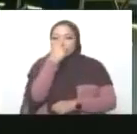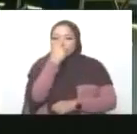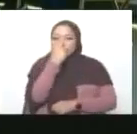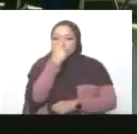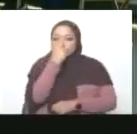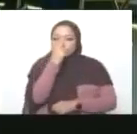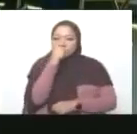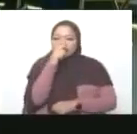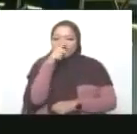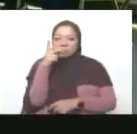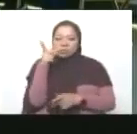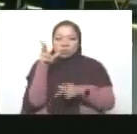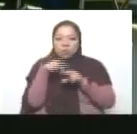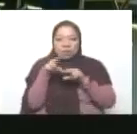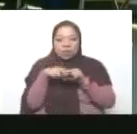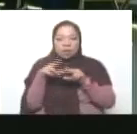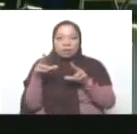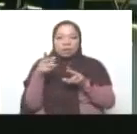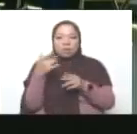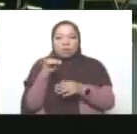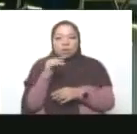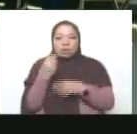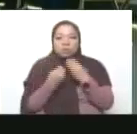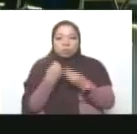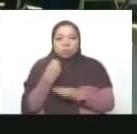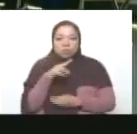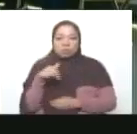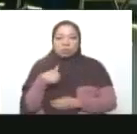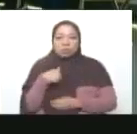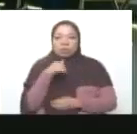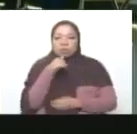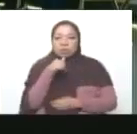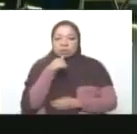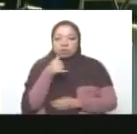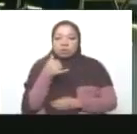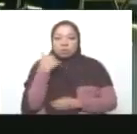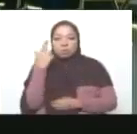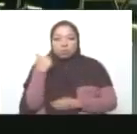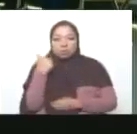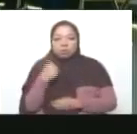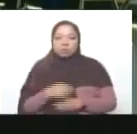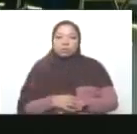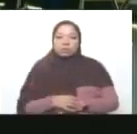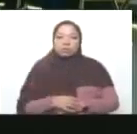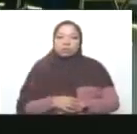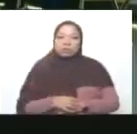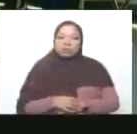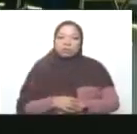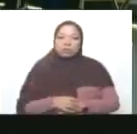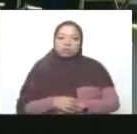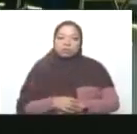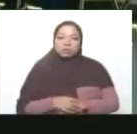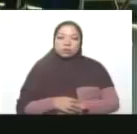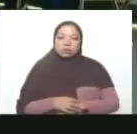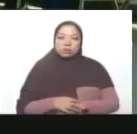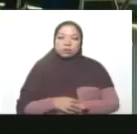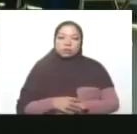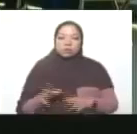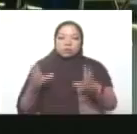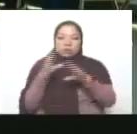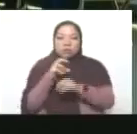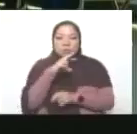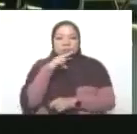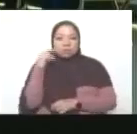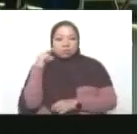criollita. ¿Negra o marrón? Por la misma gente. ¿Gallina negra o gallina marrón? Marrón y negra, pues de las que... Marrón y negra, sí. ¿Cuál queda más